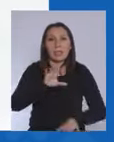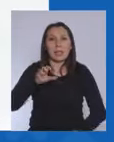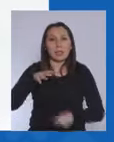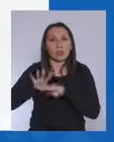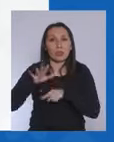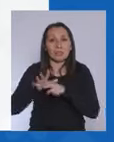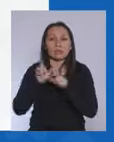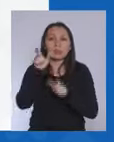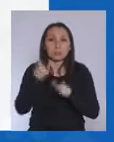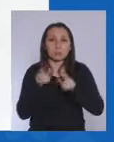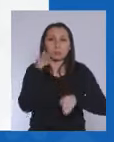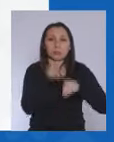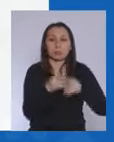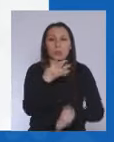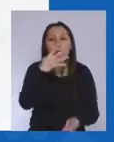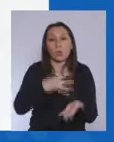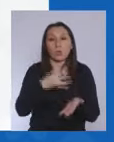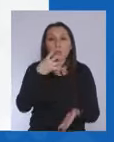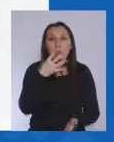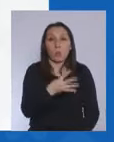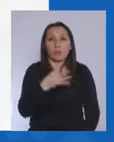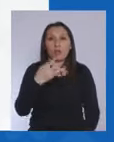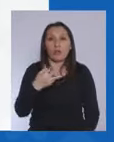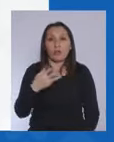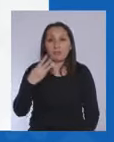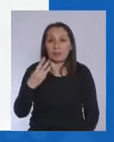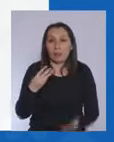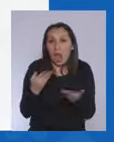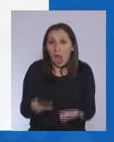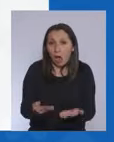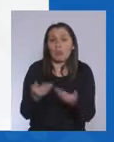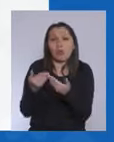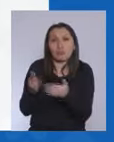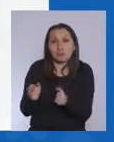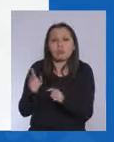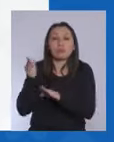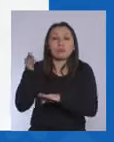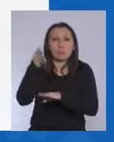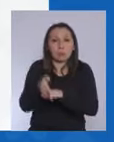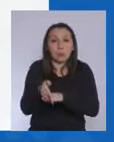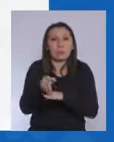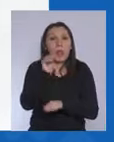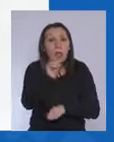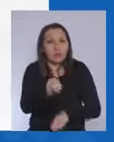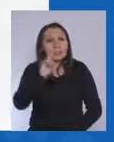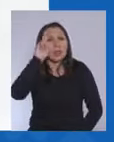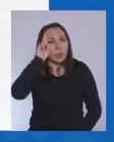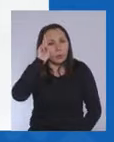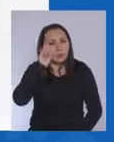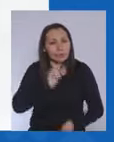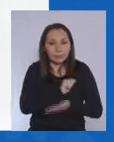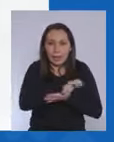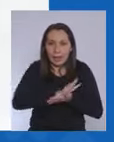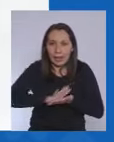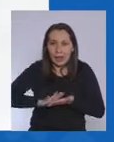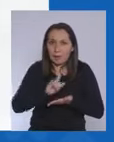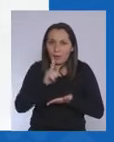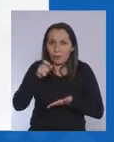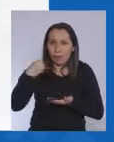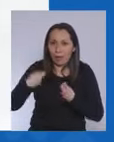cupos y 4 mil 493 que se encuentran disponibles esto recordarlo es totalmente